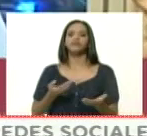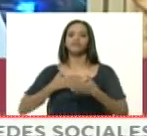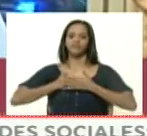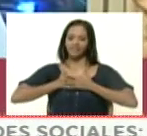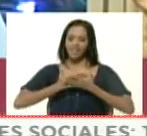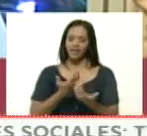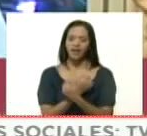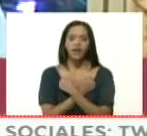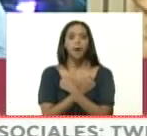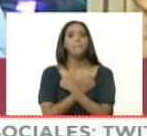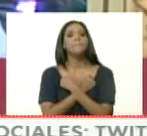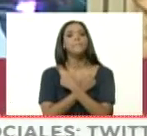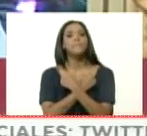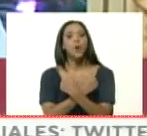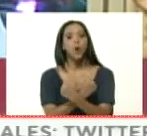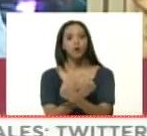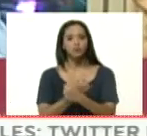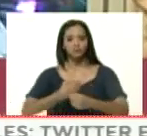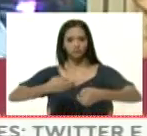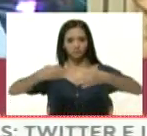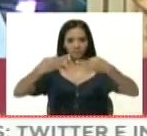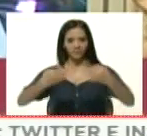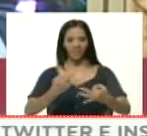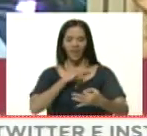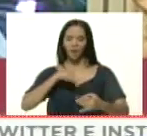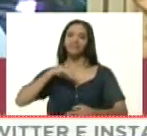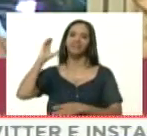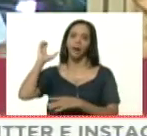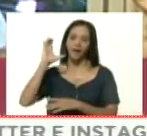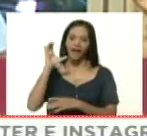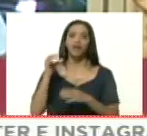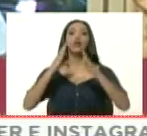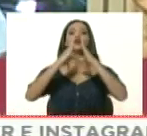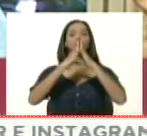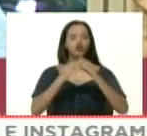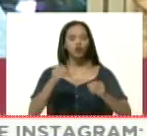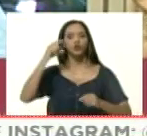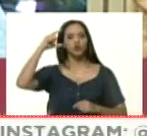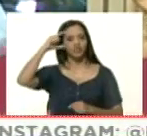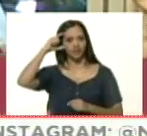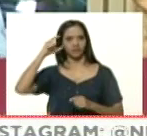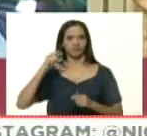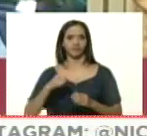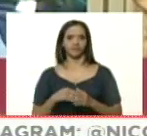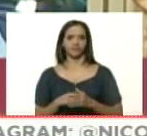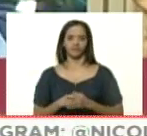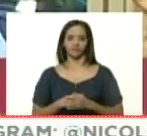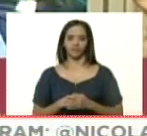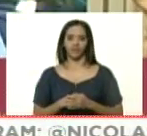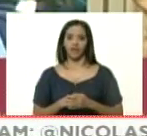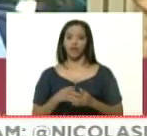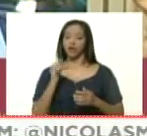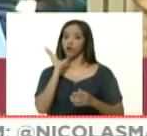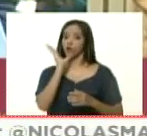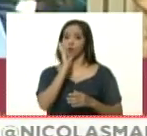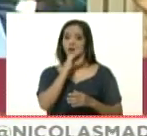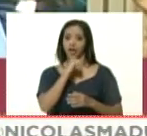amor en acción a nuestra patria, todos los días. No hay